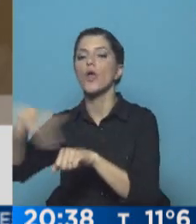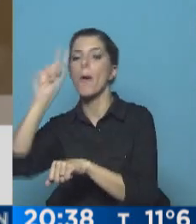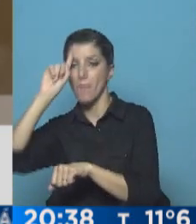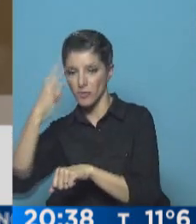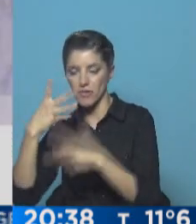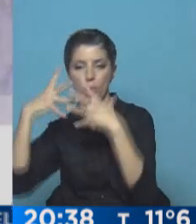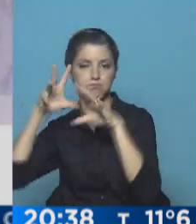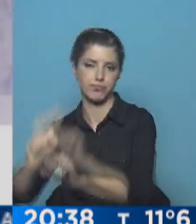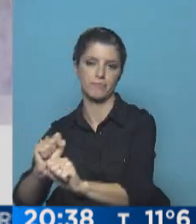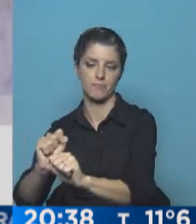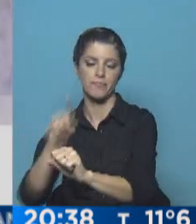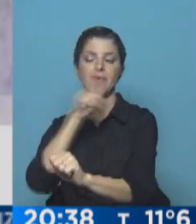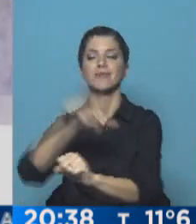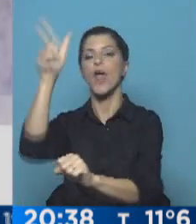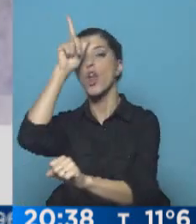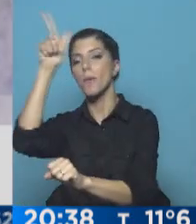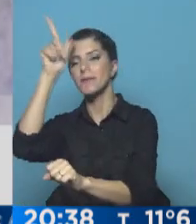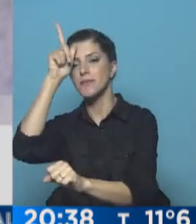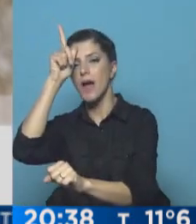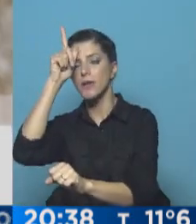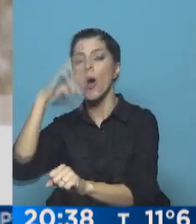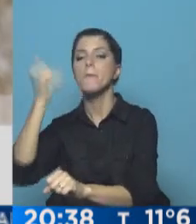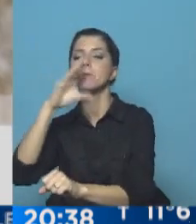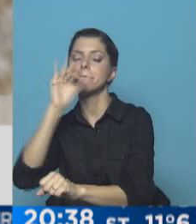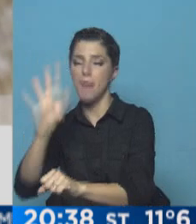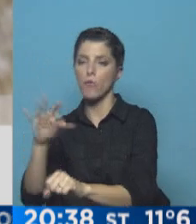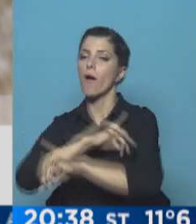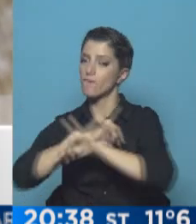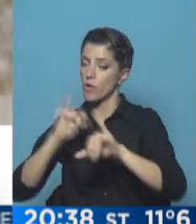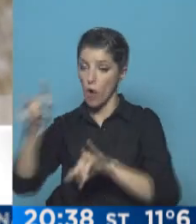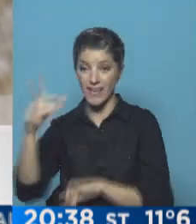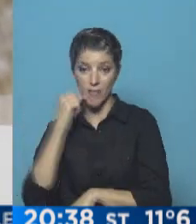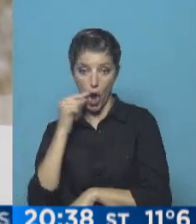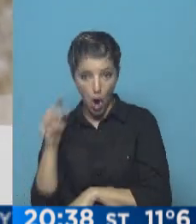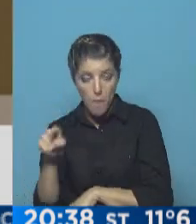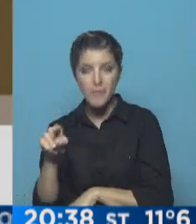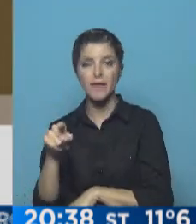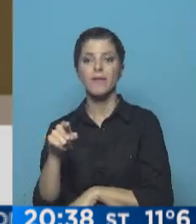Uruguay. El comisario inspector uruguayo Pablo Lotito informó que el delincuente